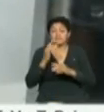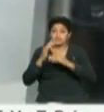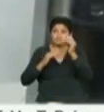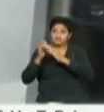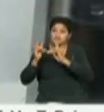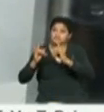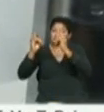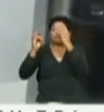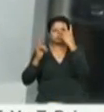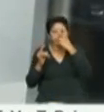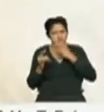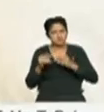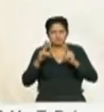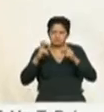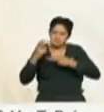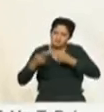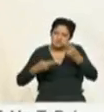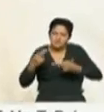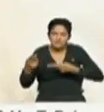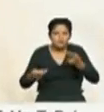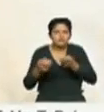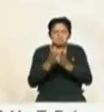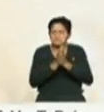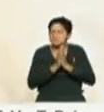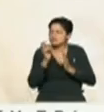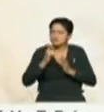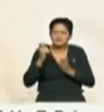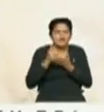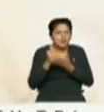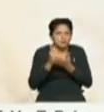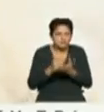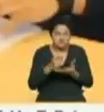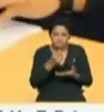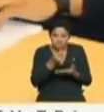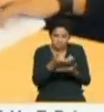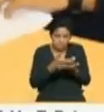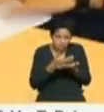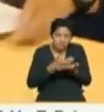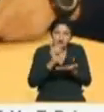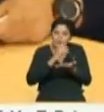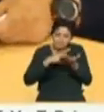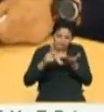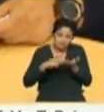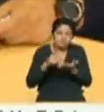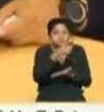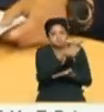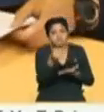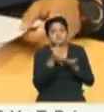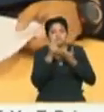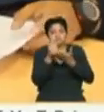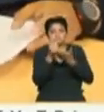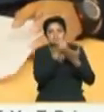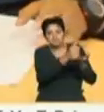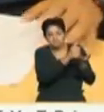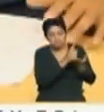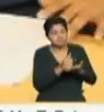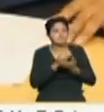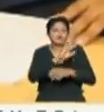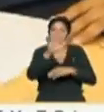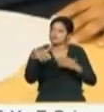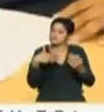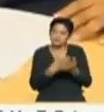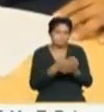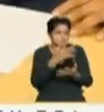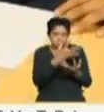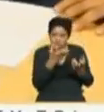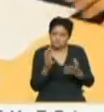con áreas de negocios, balcón de servicios, cajas y funcionarios que están listos para asistir y asesorar a los productores y